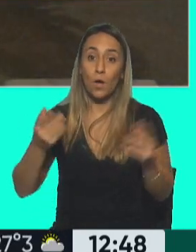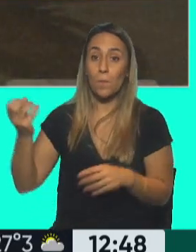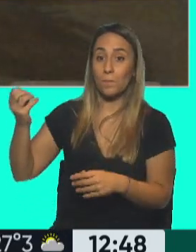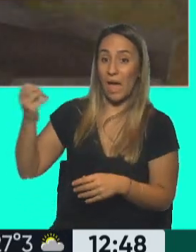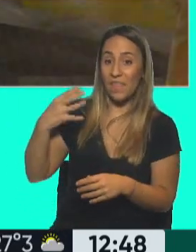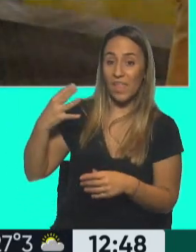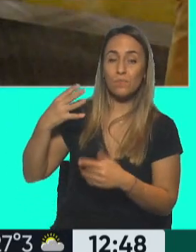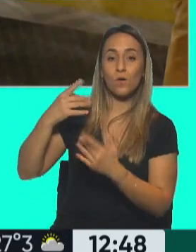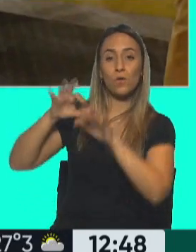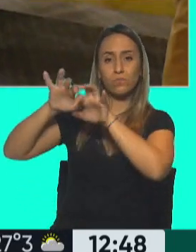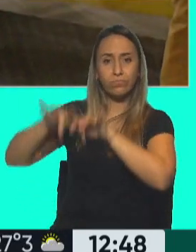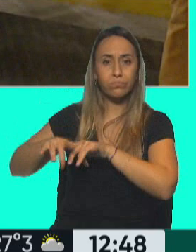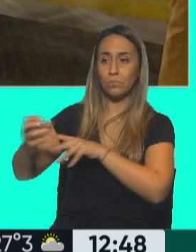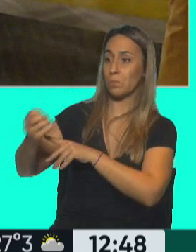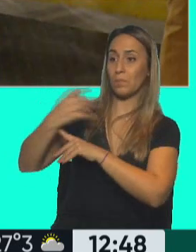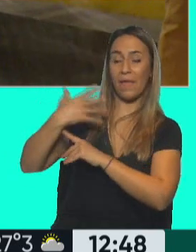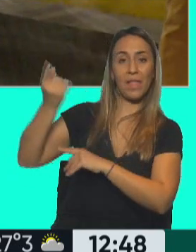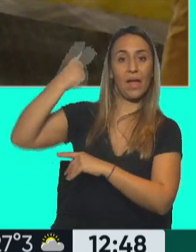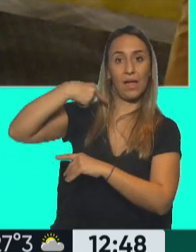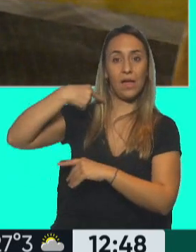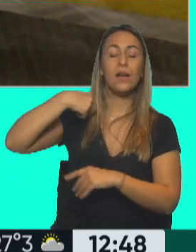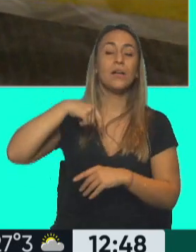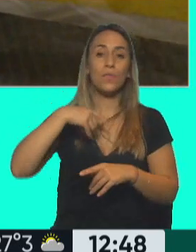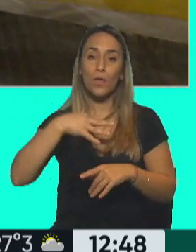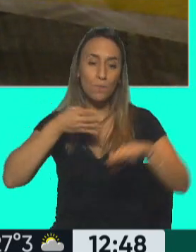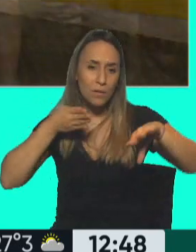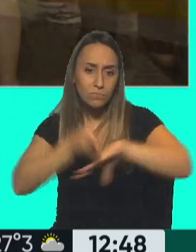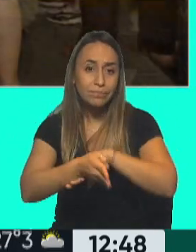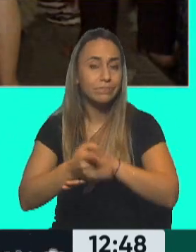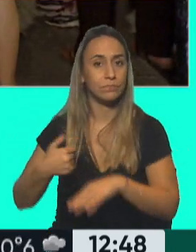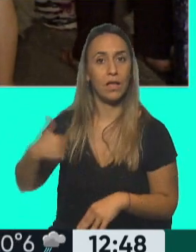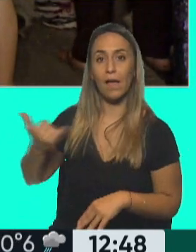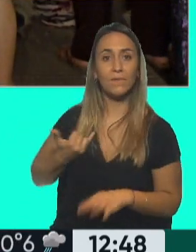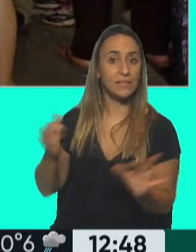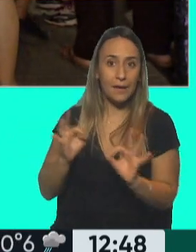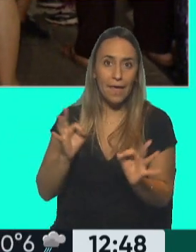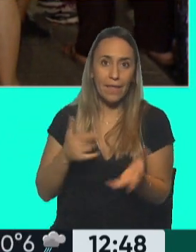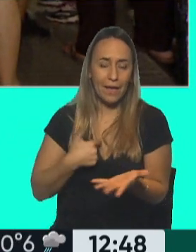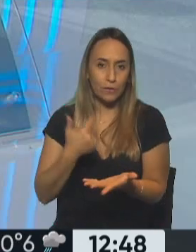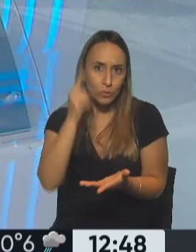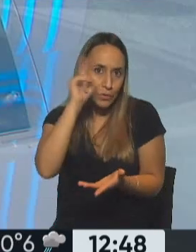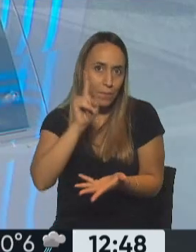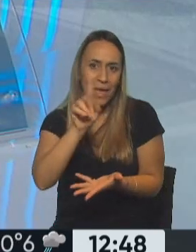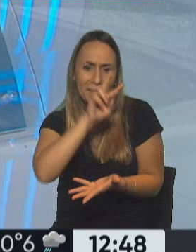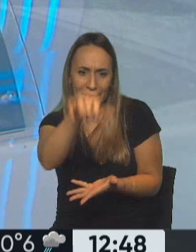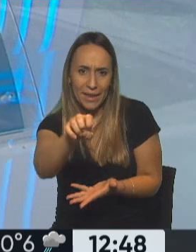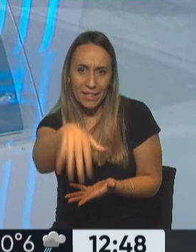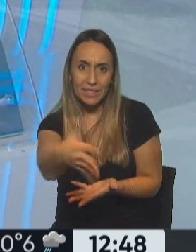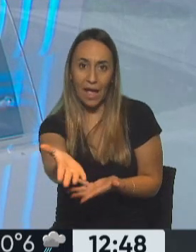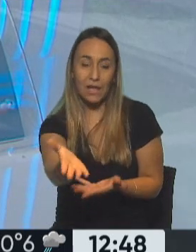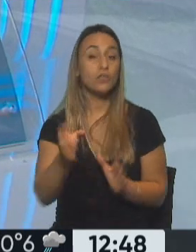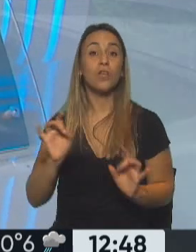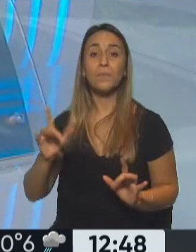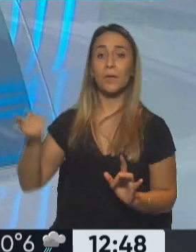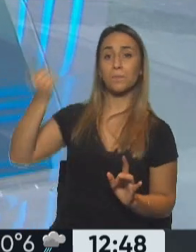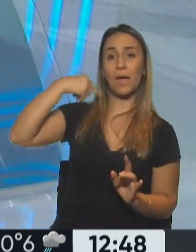la notificación del allanamiento no le aclararon que había la presencia de una nena. Claro, porque era la orden de detención de la mamá. De la mamá,